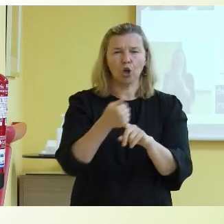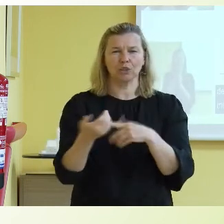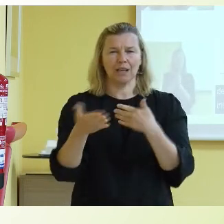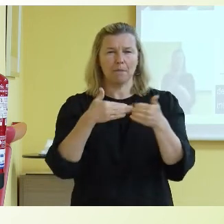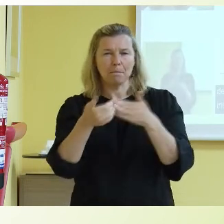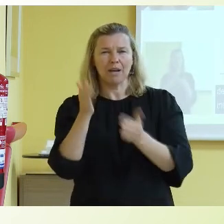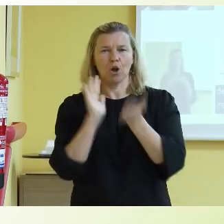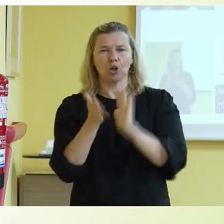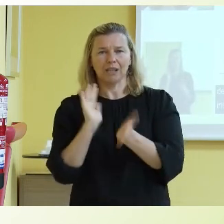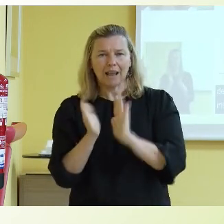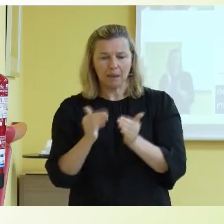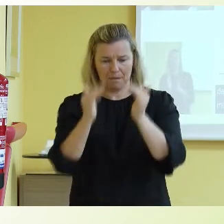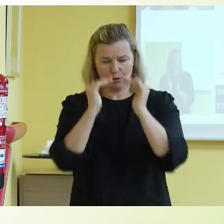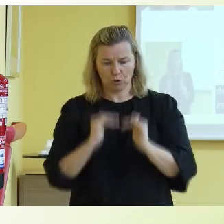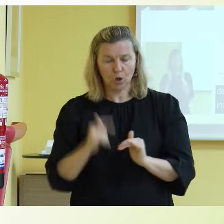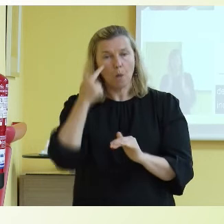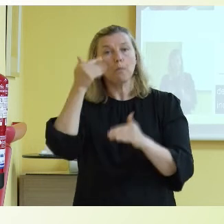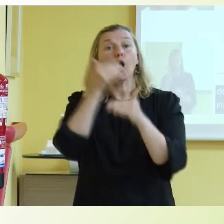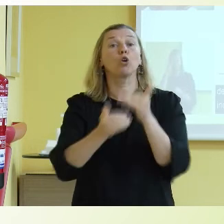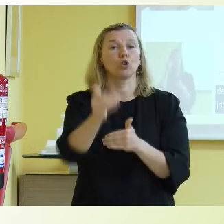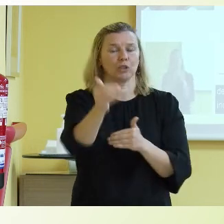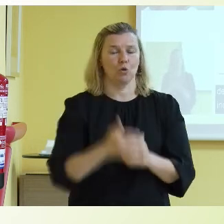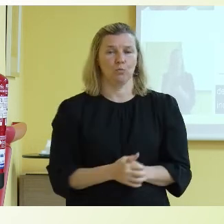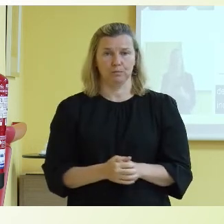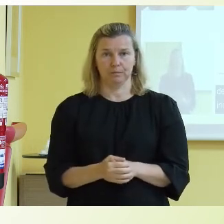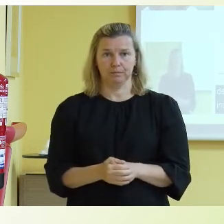y tratamiento y el pronóstico.